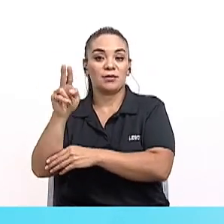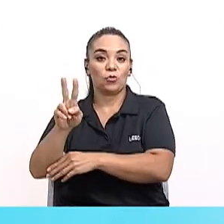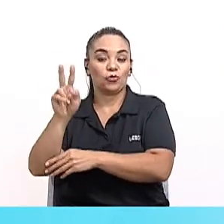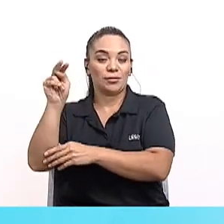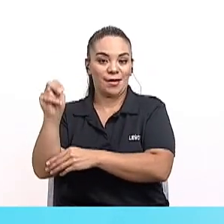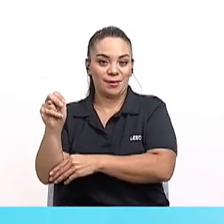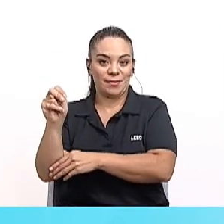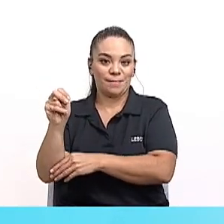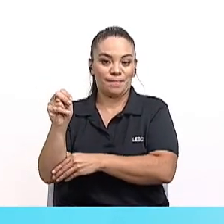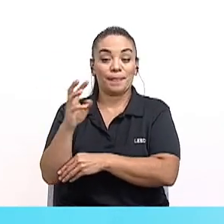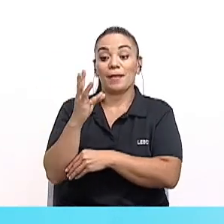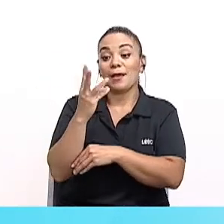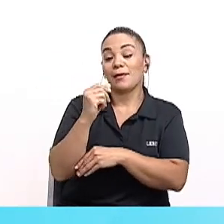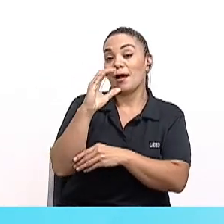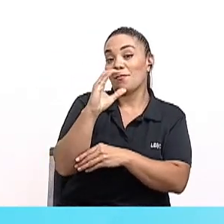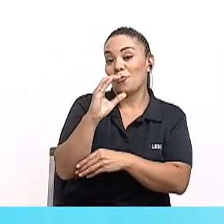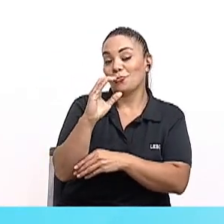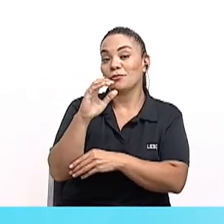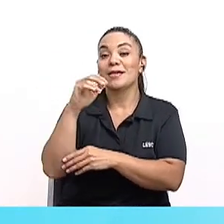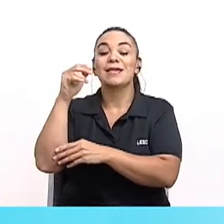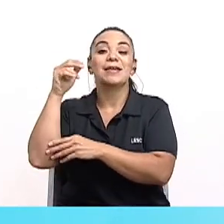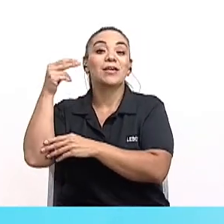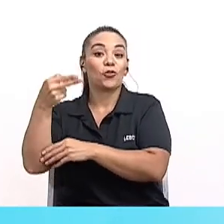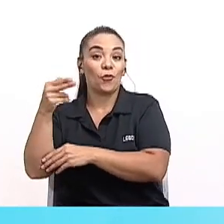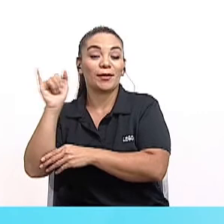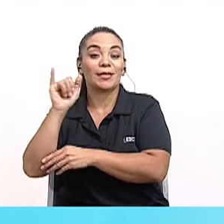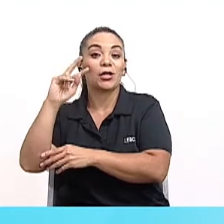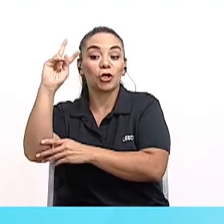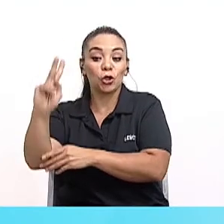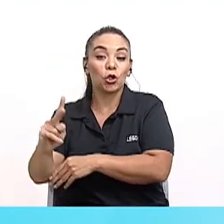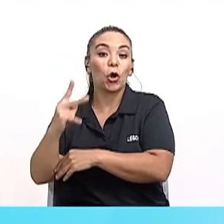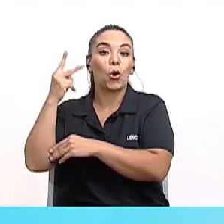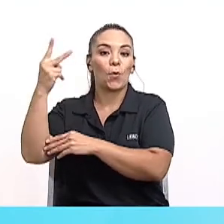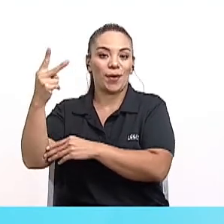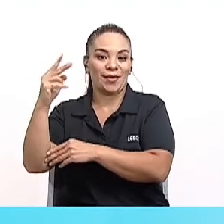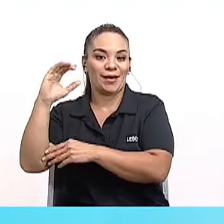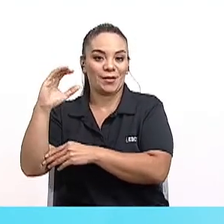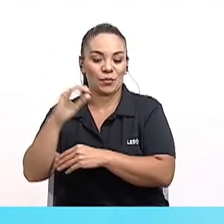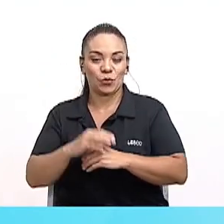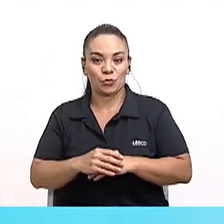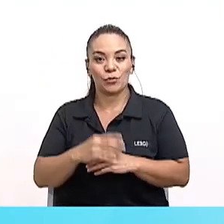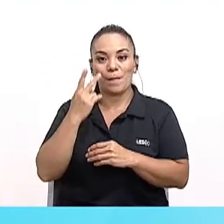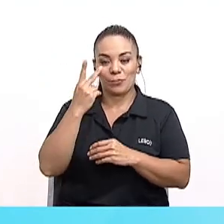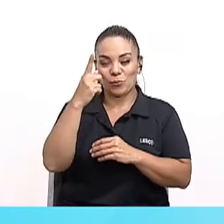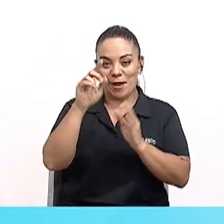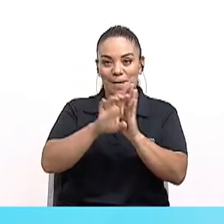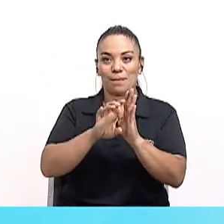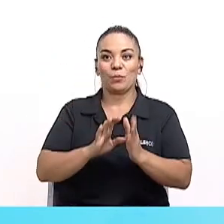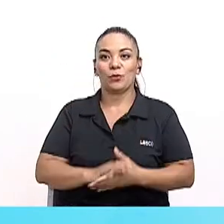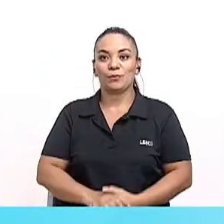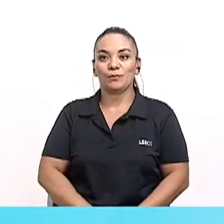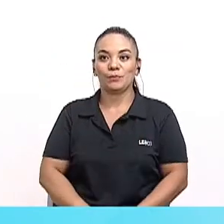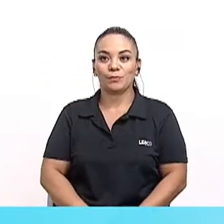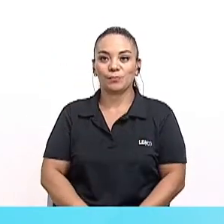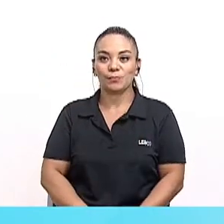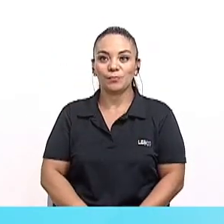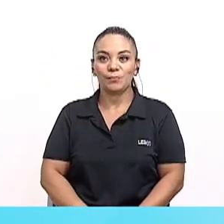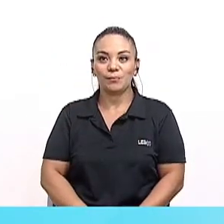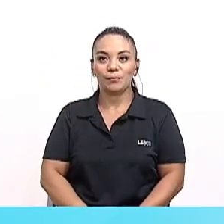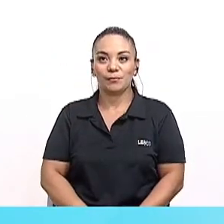de carbonos en hidrógeno yo voy a tener el doble de esa cantidad. Vamos a ver un ejemplo.